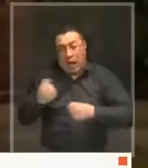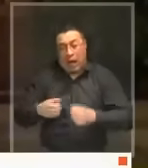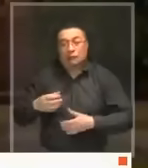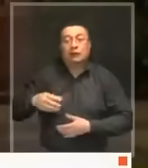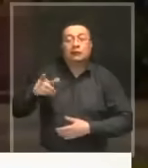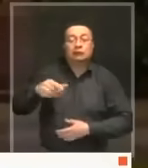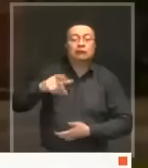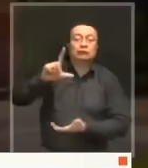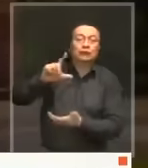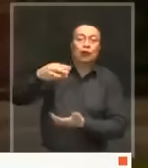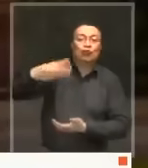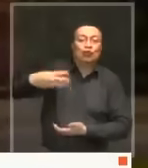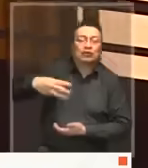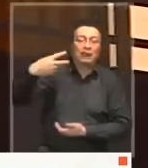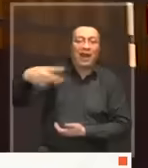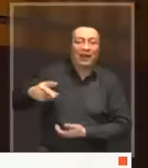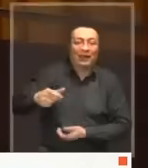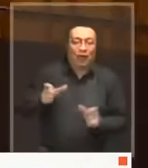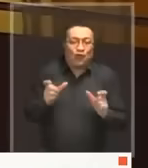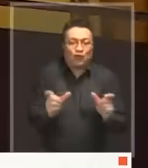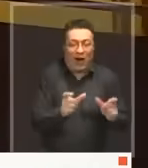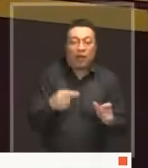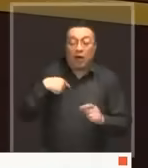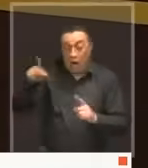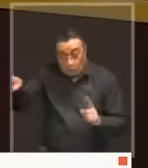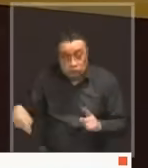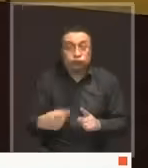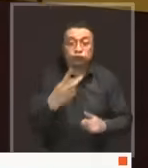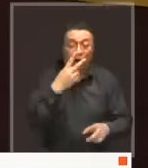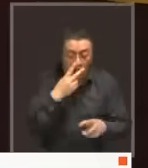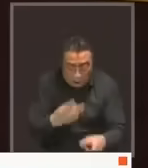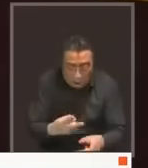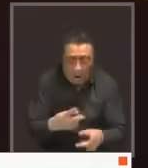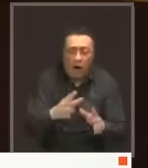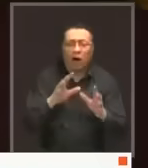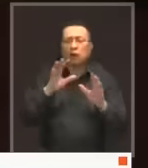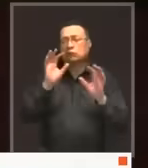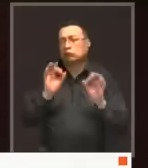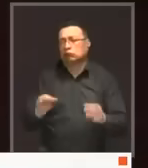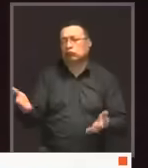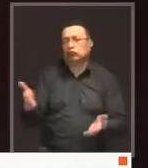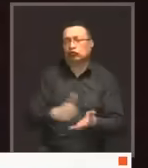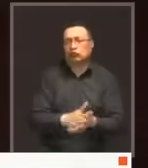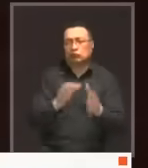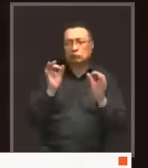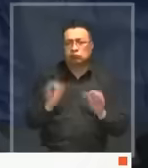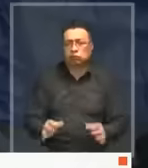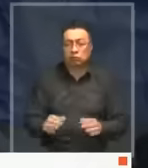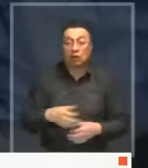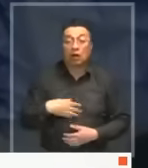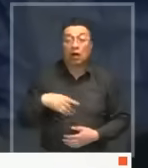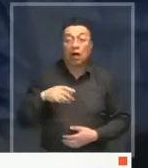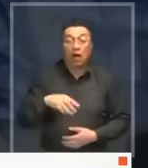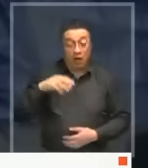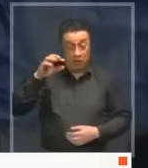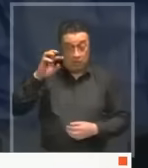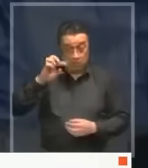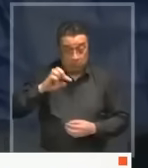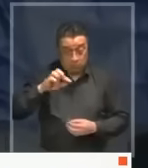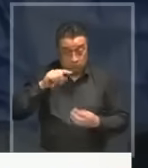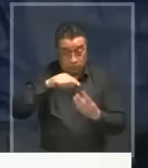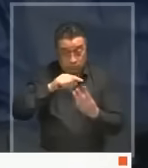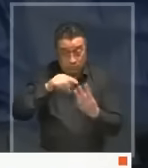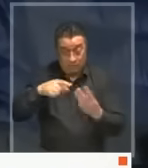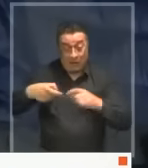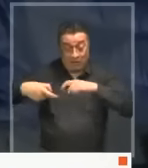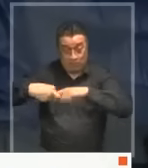ciudadana, quienes fueron los primeros en subir al departamento y constatar qué había pasado. El padre de los tres menores fallecidos y